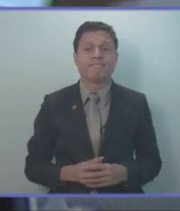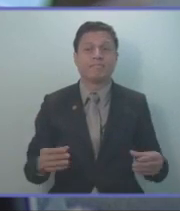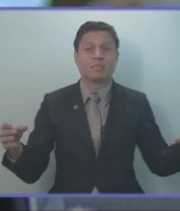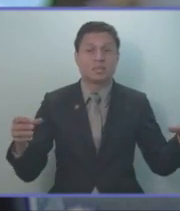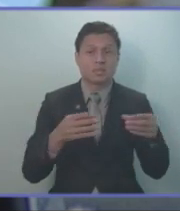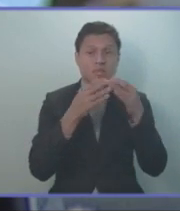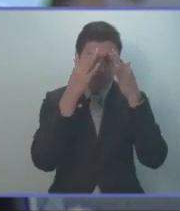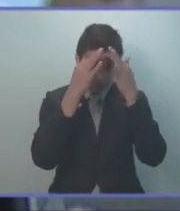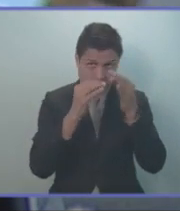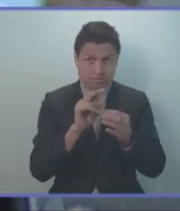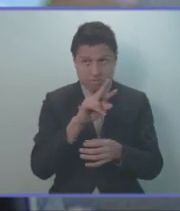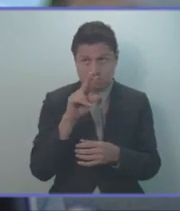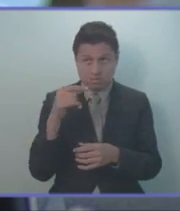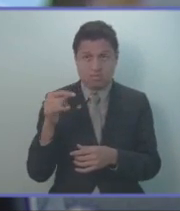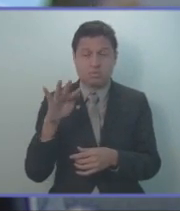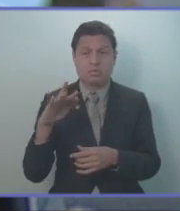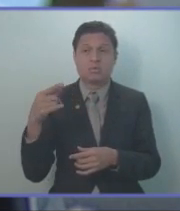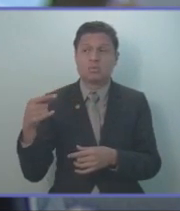Dictamen número